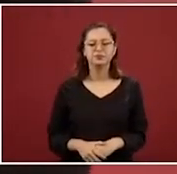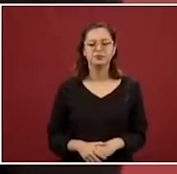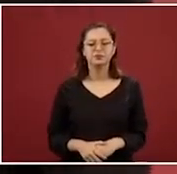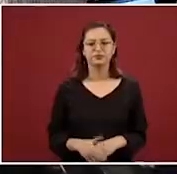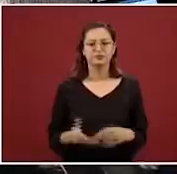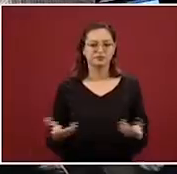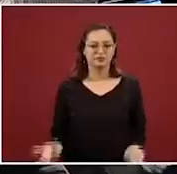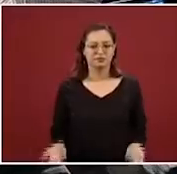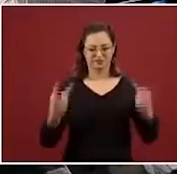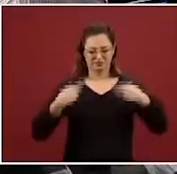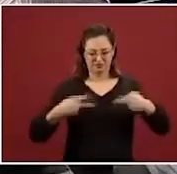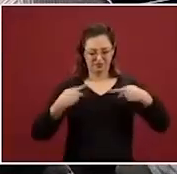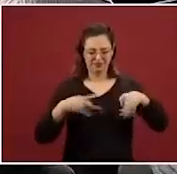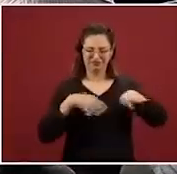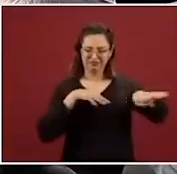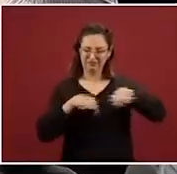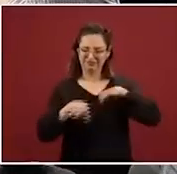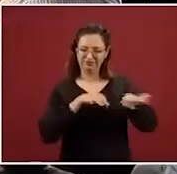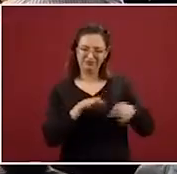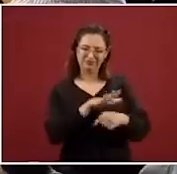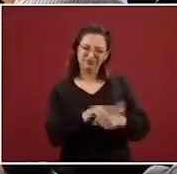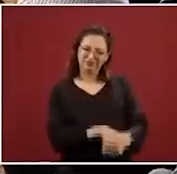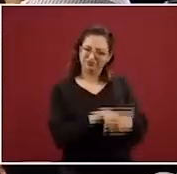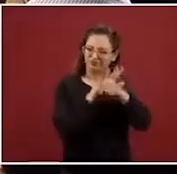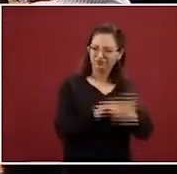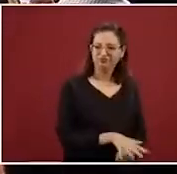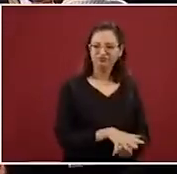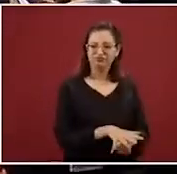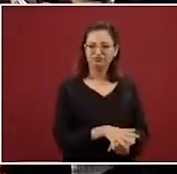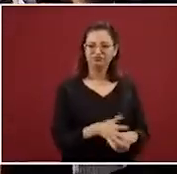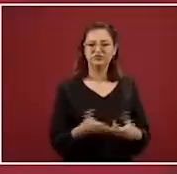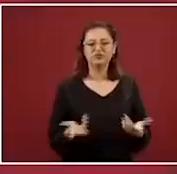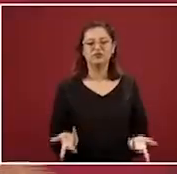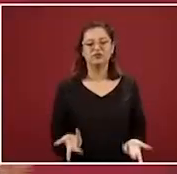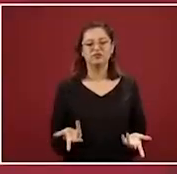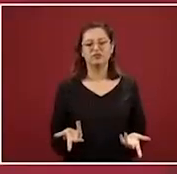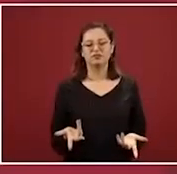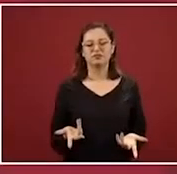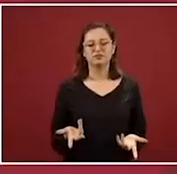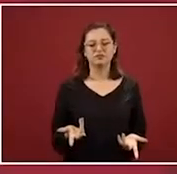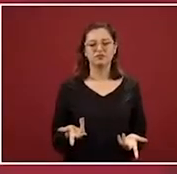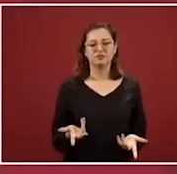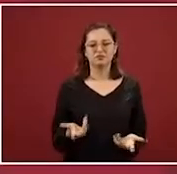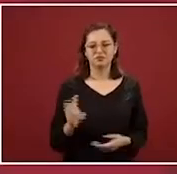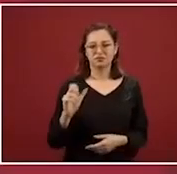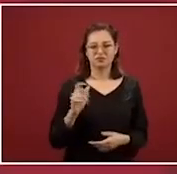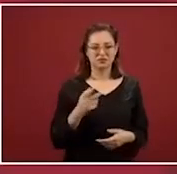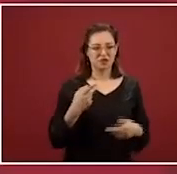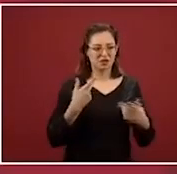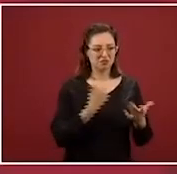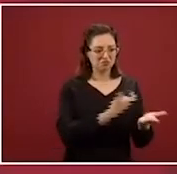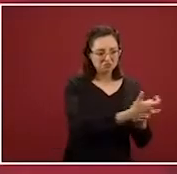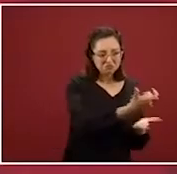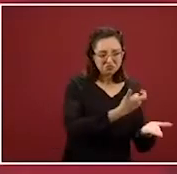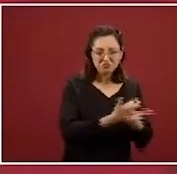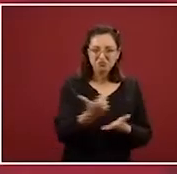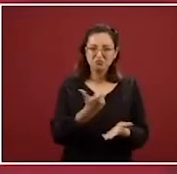sometieron a los trabajadores, y fue cuando se desplomó el salario de los